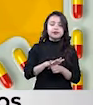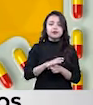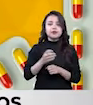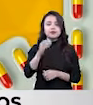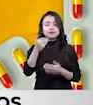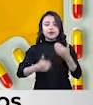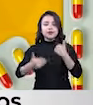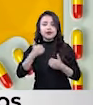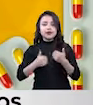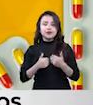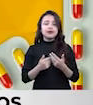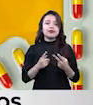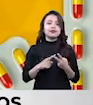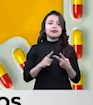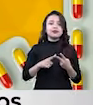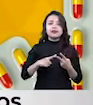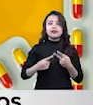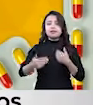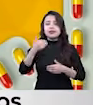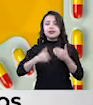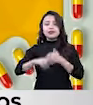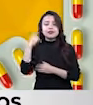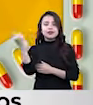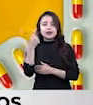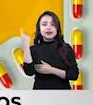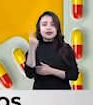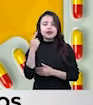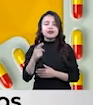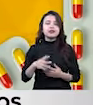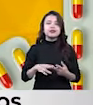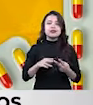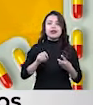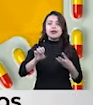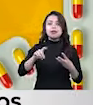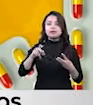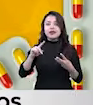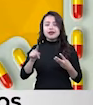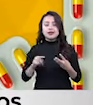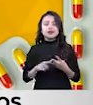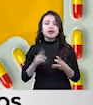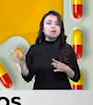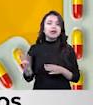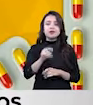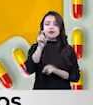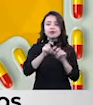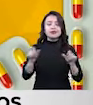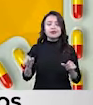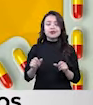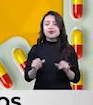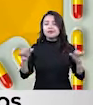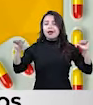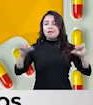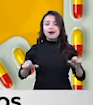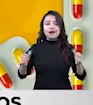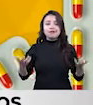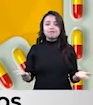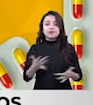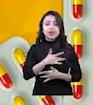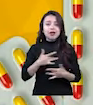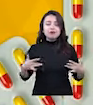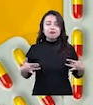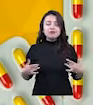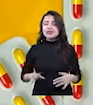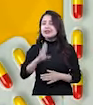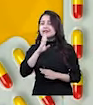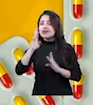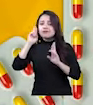huérfanas, para los pacientes generales en las EPS, para los profesores, para todo el mundo. ¿Quién le está respondiendo por la